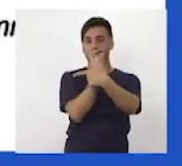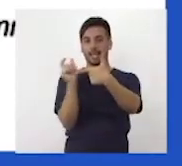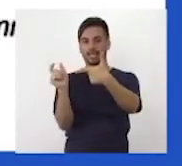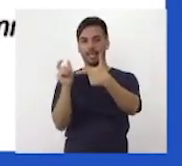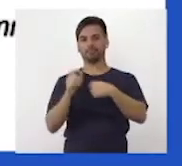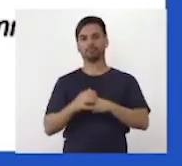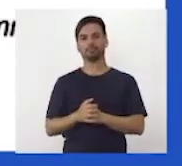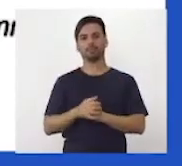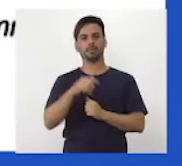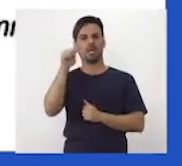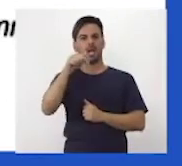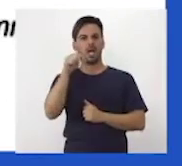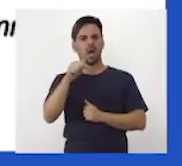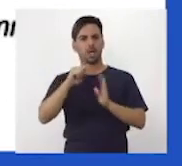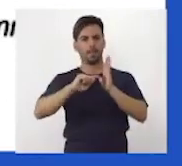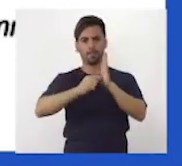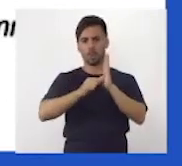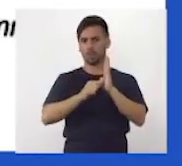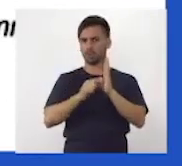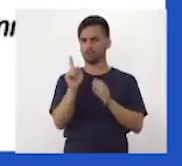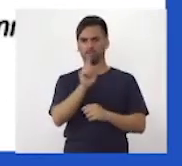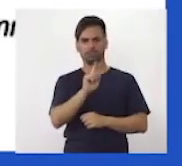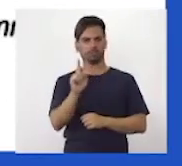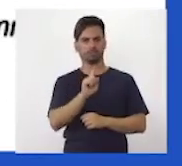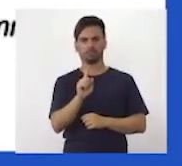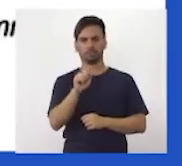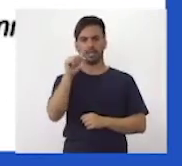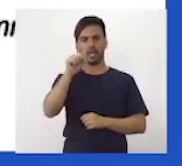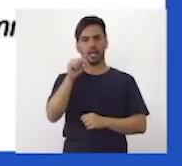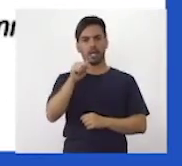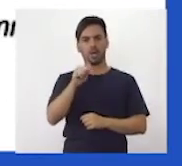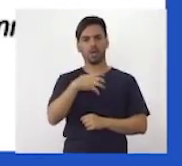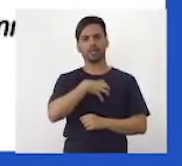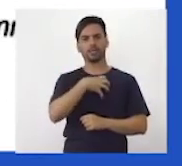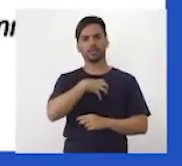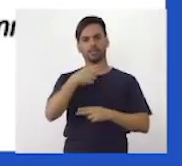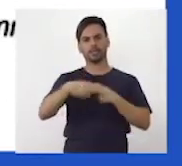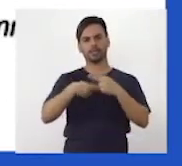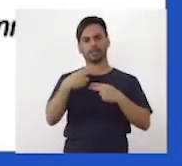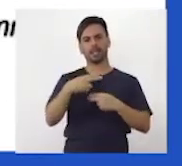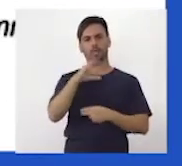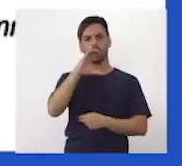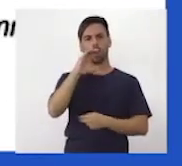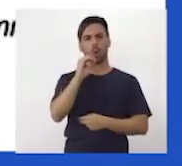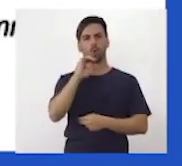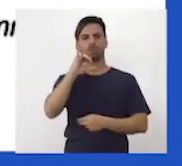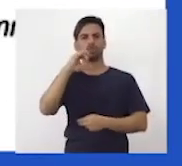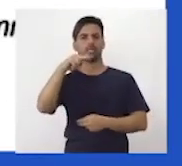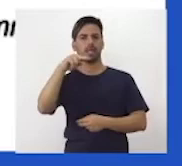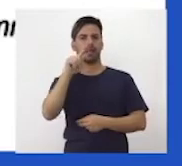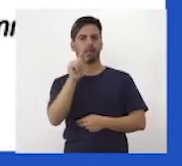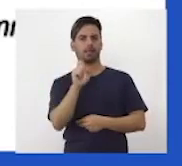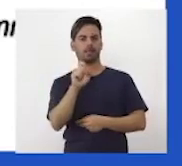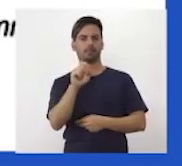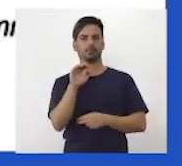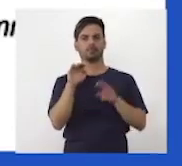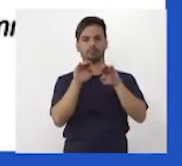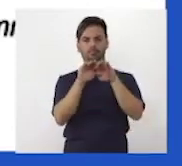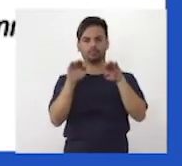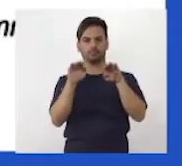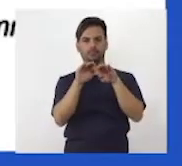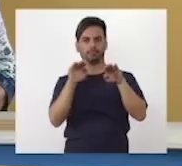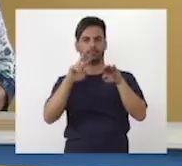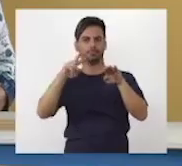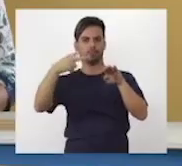cociente de potencias de igual base. ¿Recuerdas cómo se